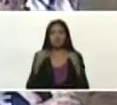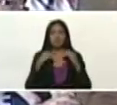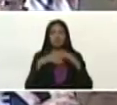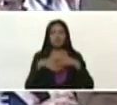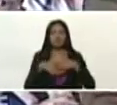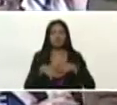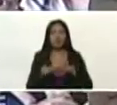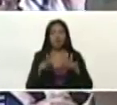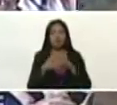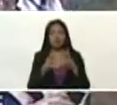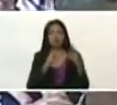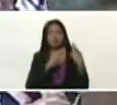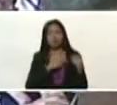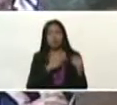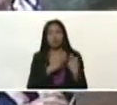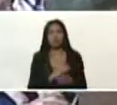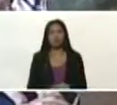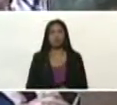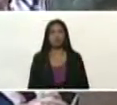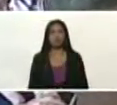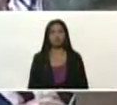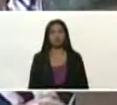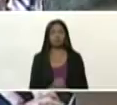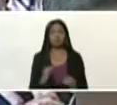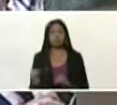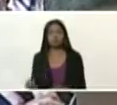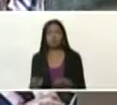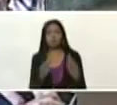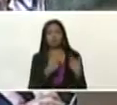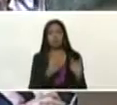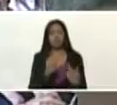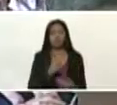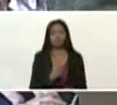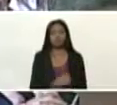a las responsabilidades que usted me ha encomendado.